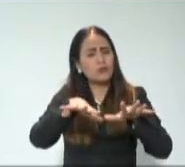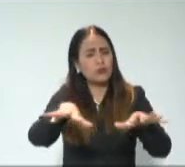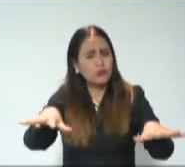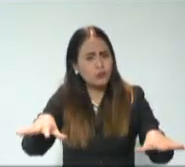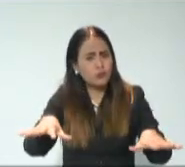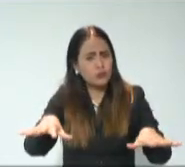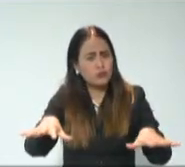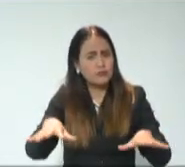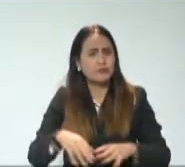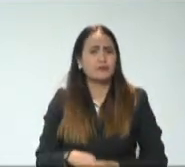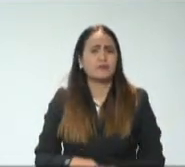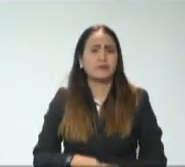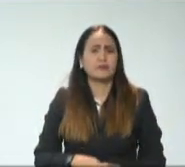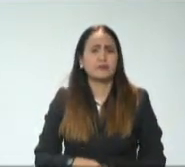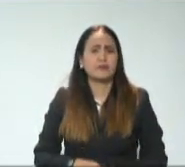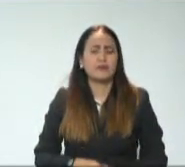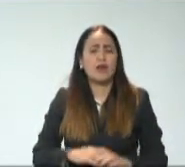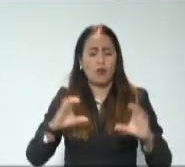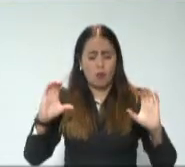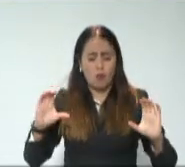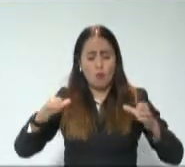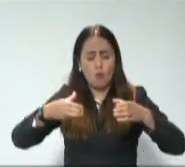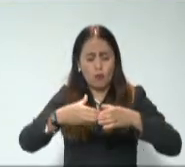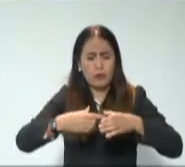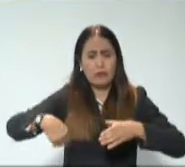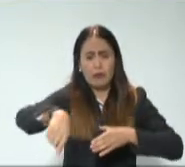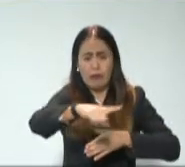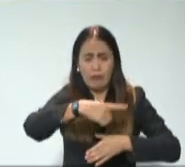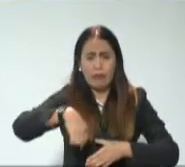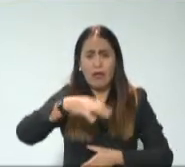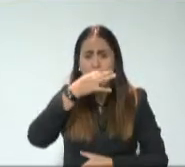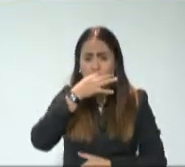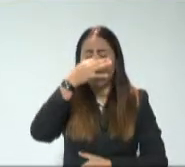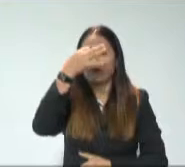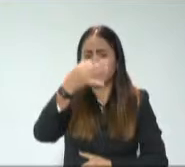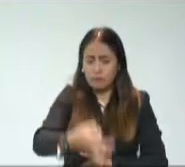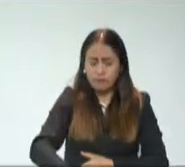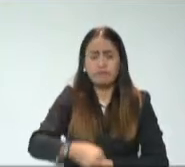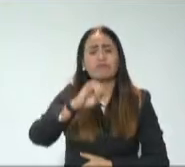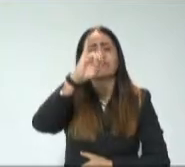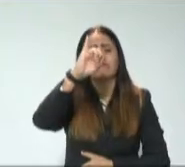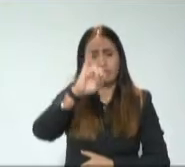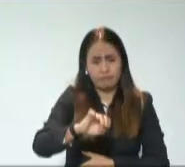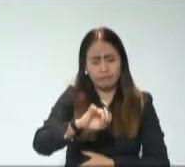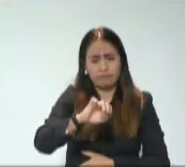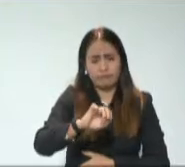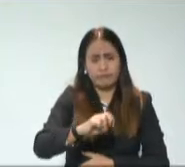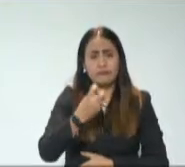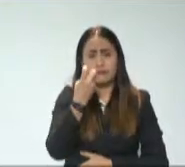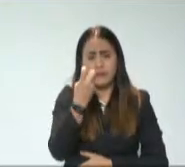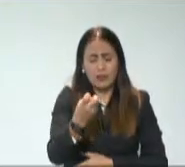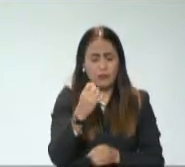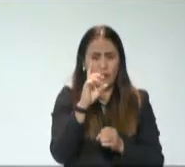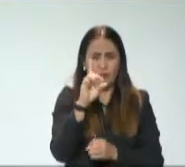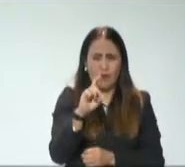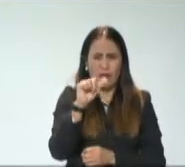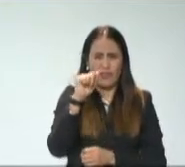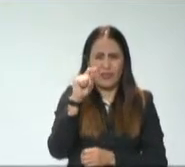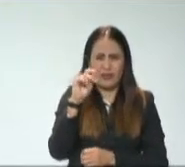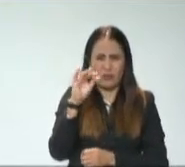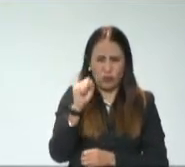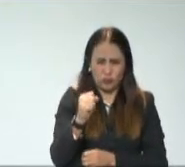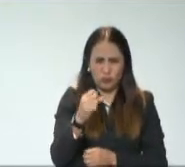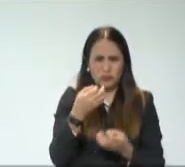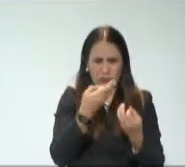hacia la hacia la comunidad misma la relevancia de la utilidad que tienen estos datos